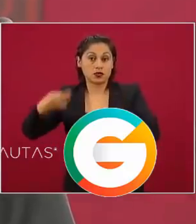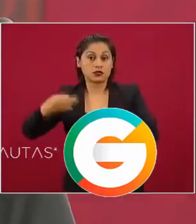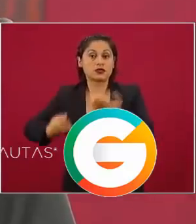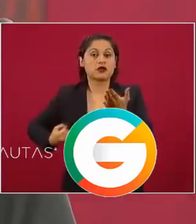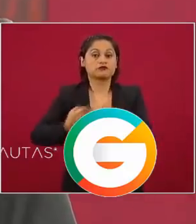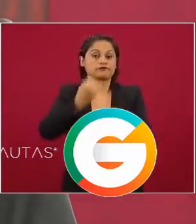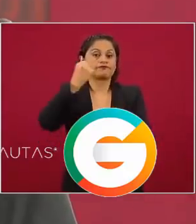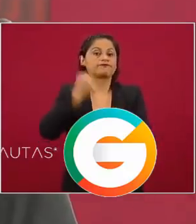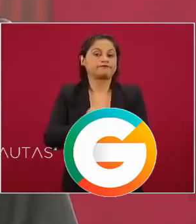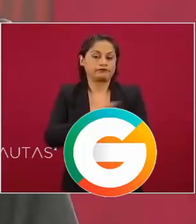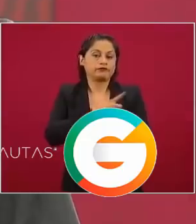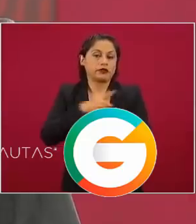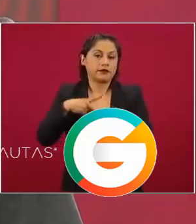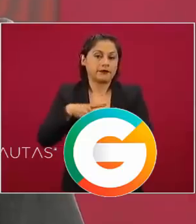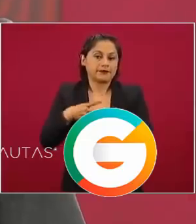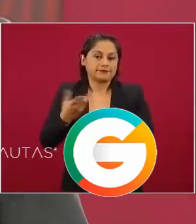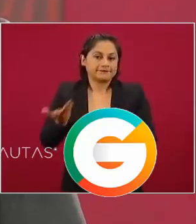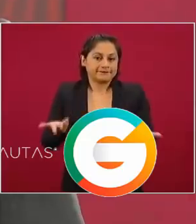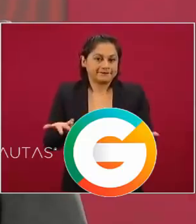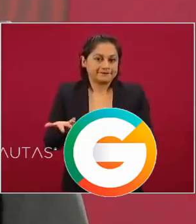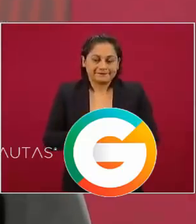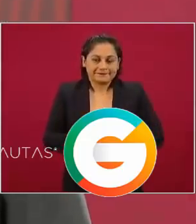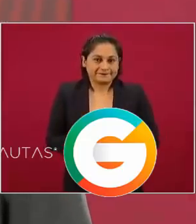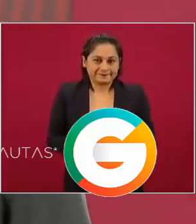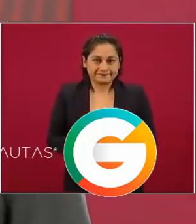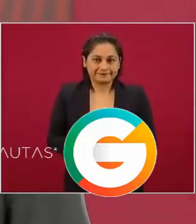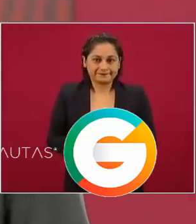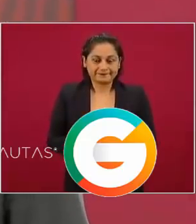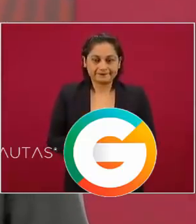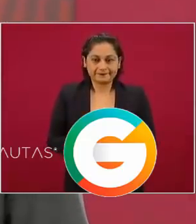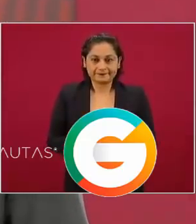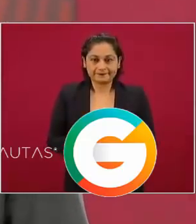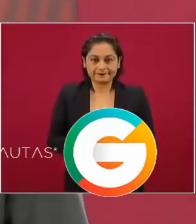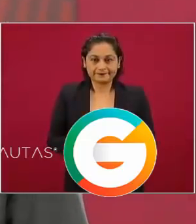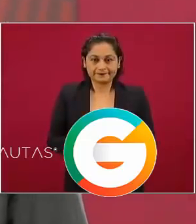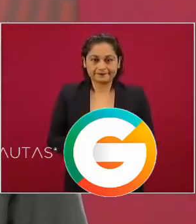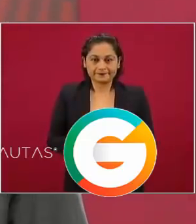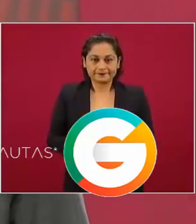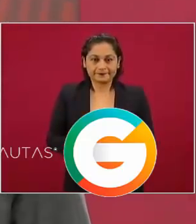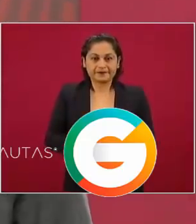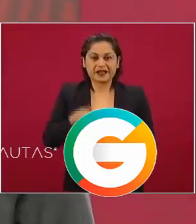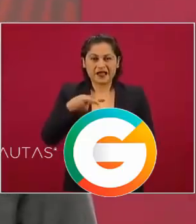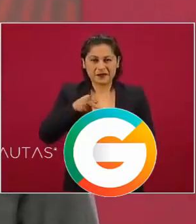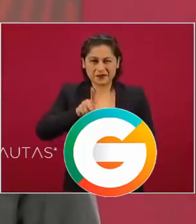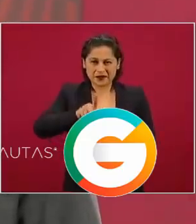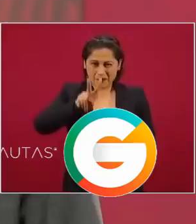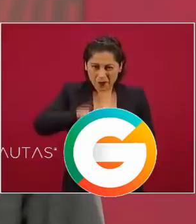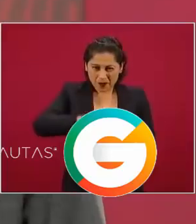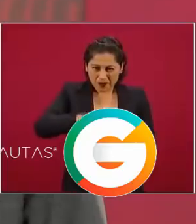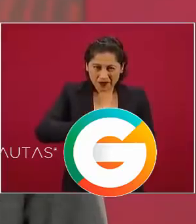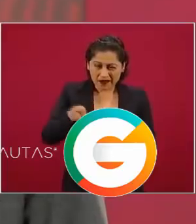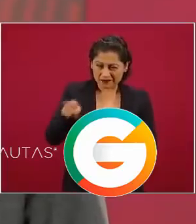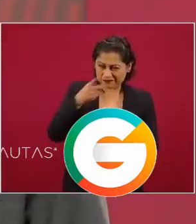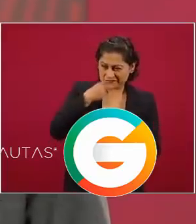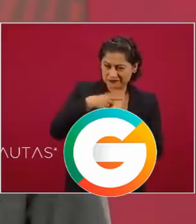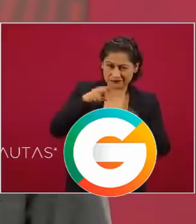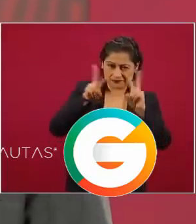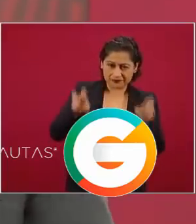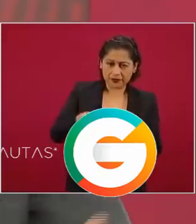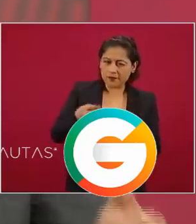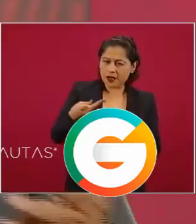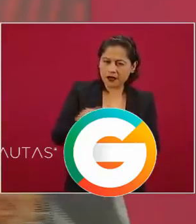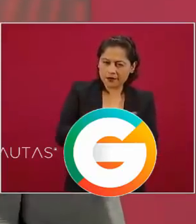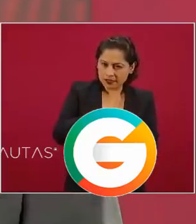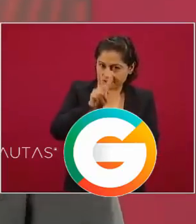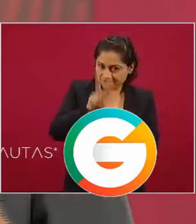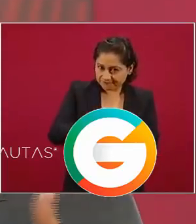en su conferencia mañanera que más bien se trata de una campaña electoral de la oposición, y que si quisieran salir del pacto federal tendrían que pasar por un